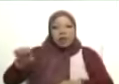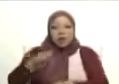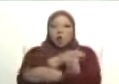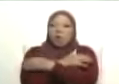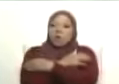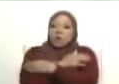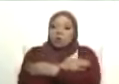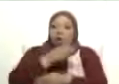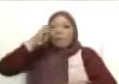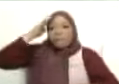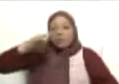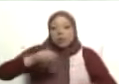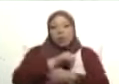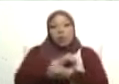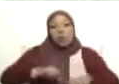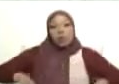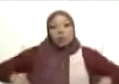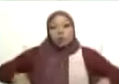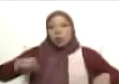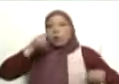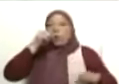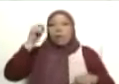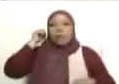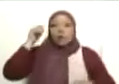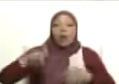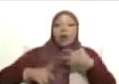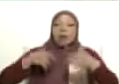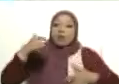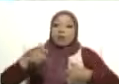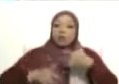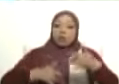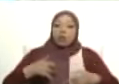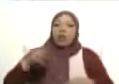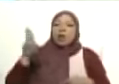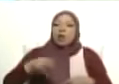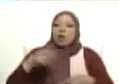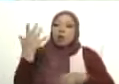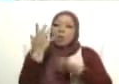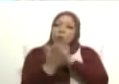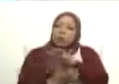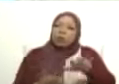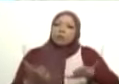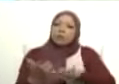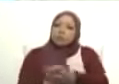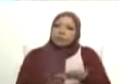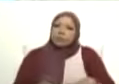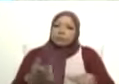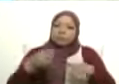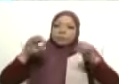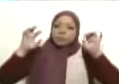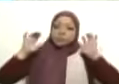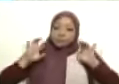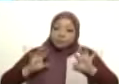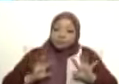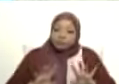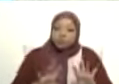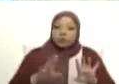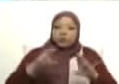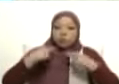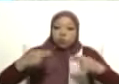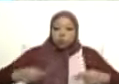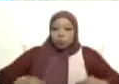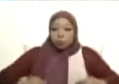los felicito, las felicito por la gran jornada, ningún incidente, hay que ver el despliegue humano